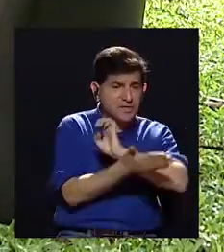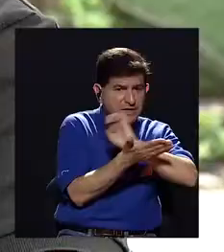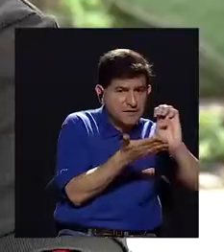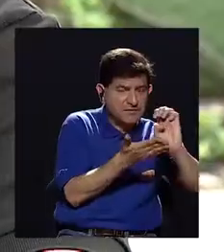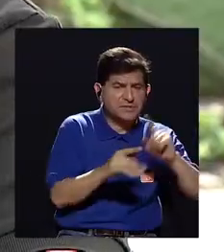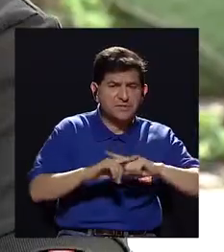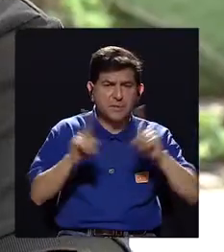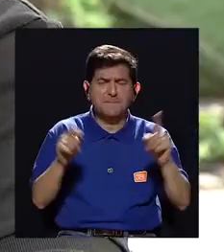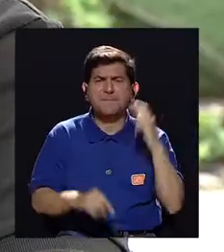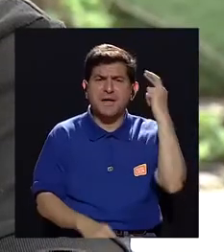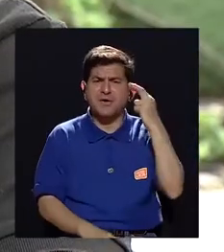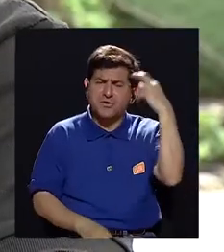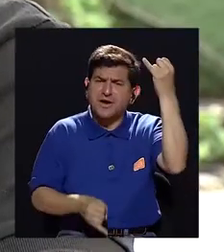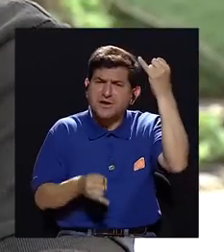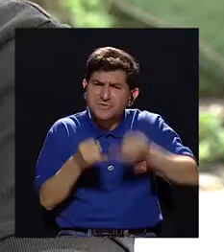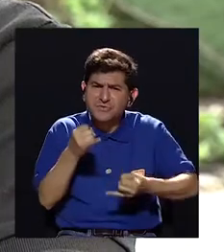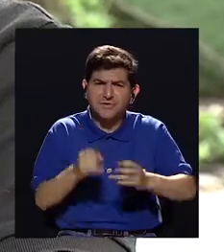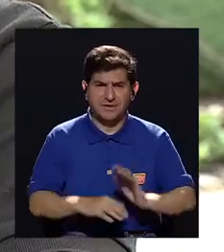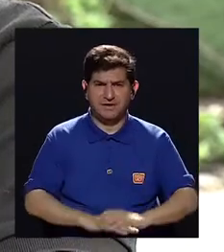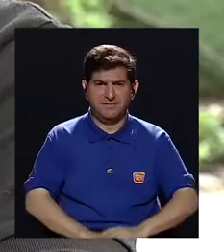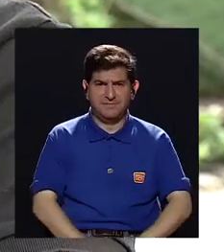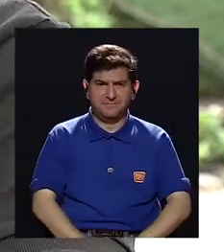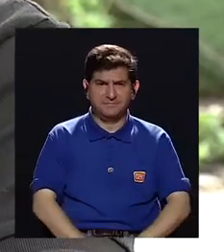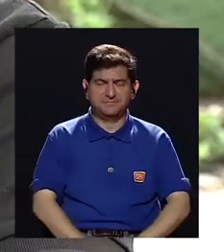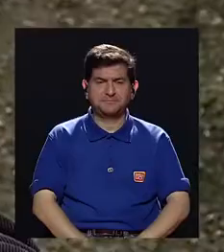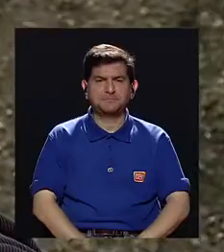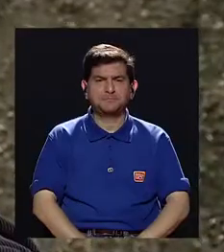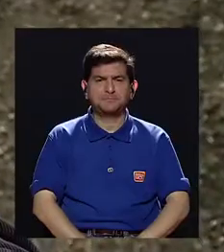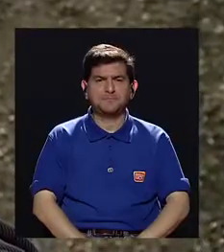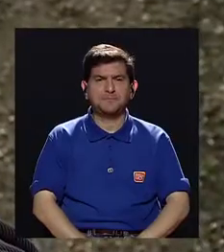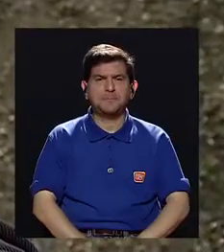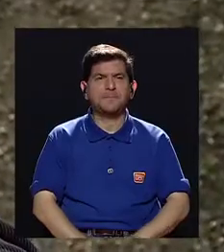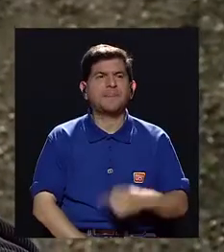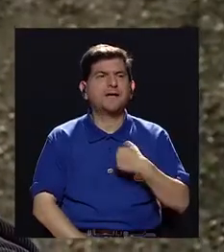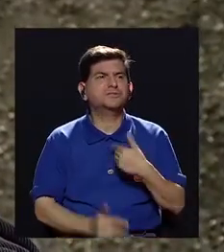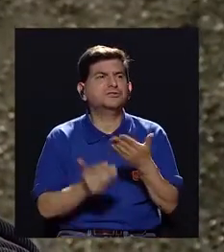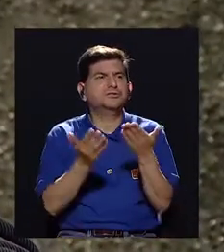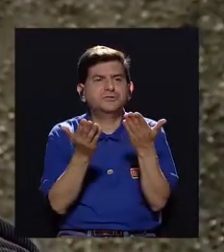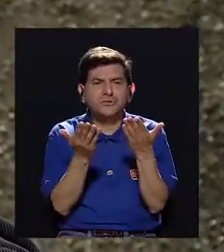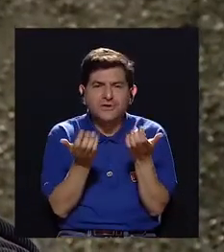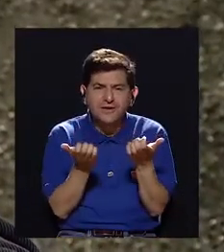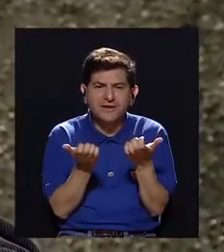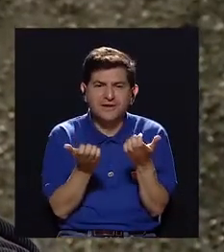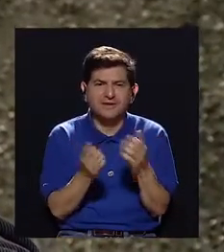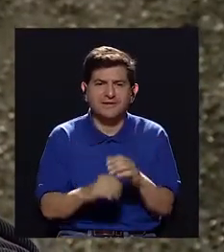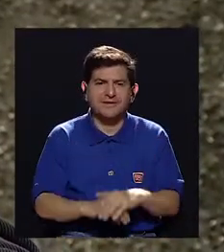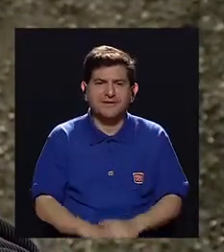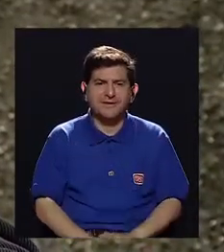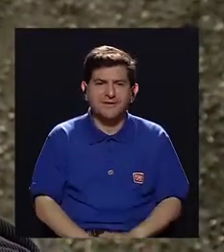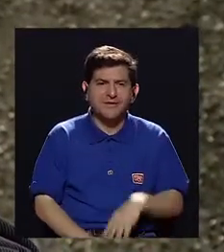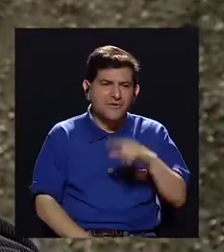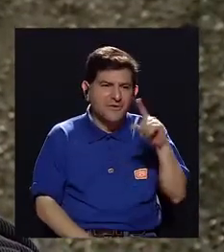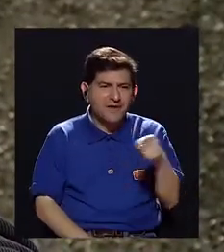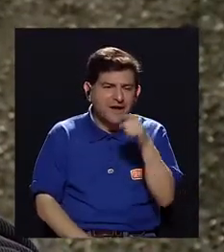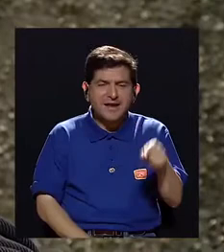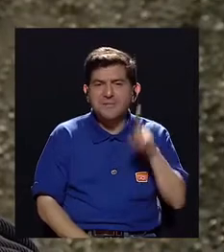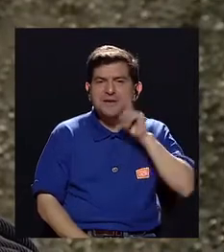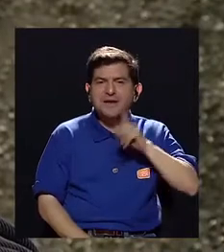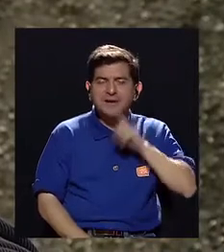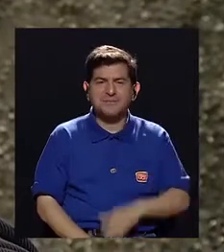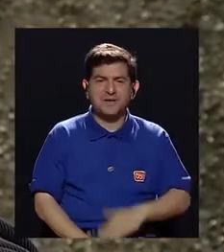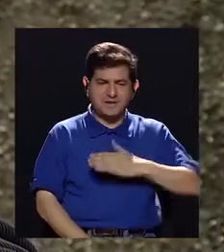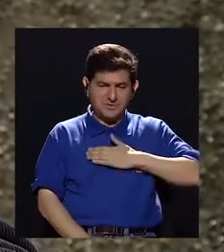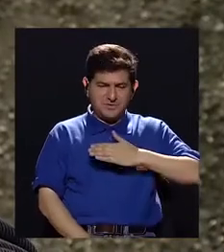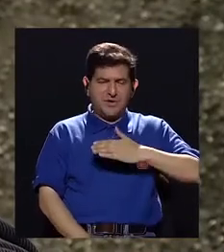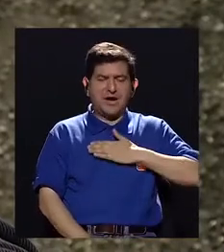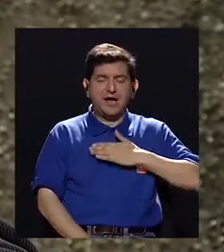prevención, si nos da una reflexión final en este minuto. Sí, yo quisiera pues quitar un poco el mito de